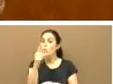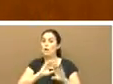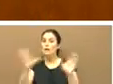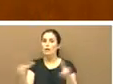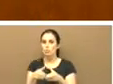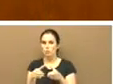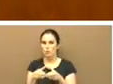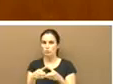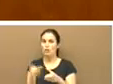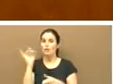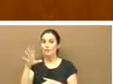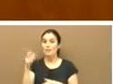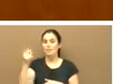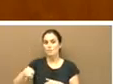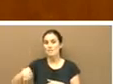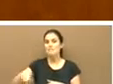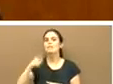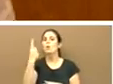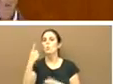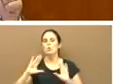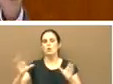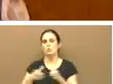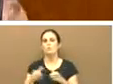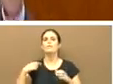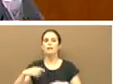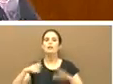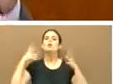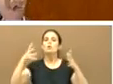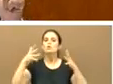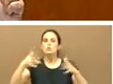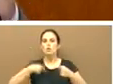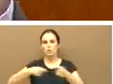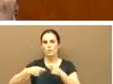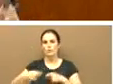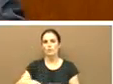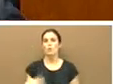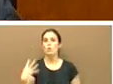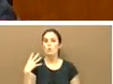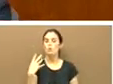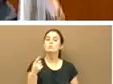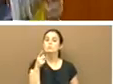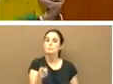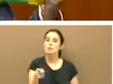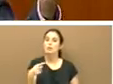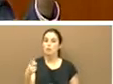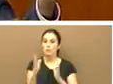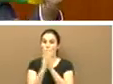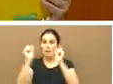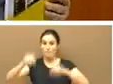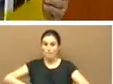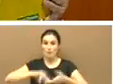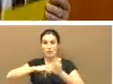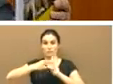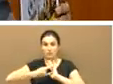Comercio en 15 meses. Una sola reunión. Tienen encerrado con cuatro llaves el Plan Consesuado del Comercio